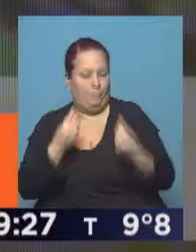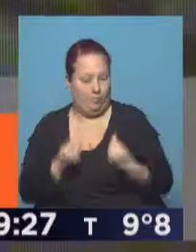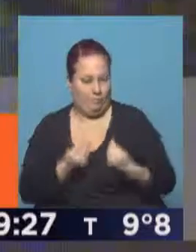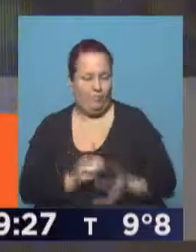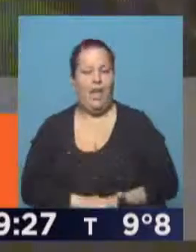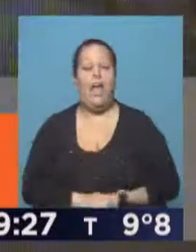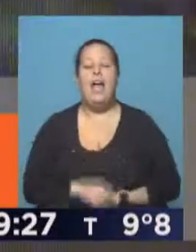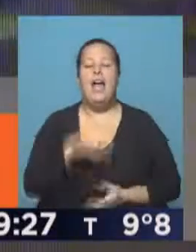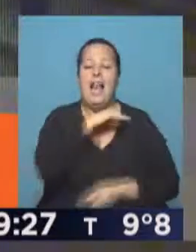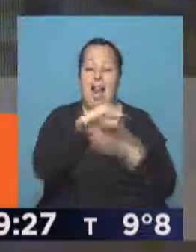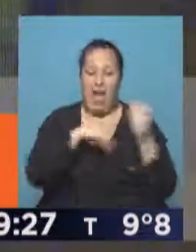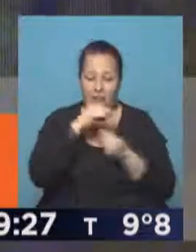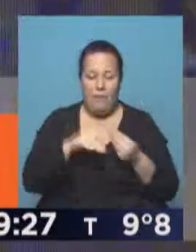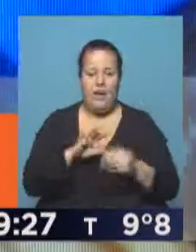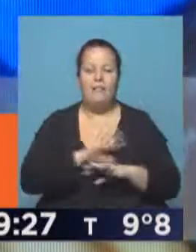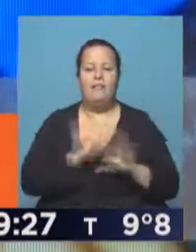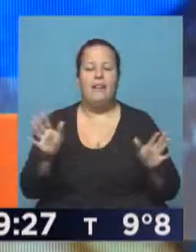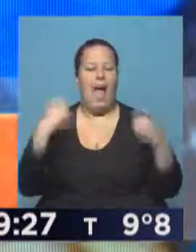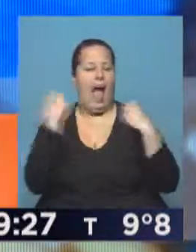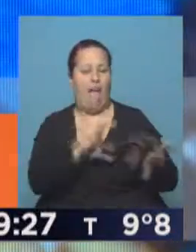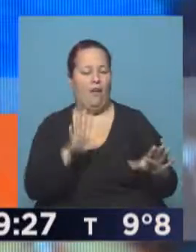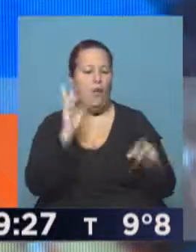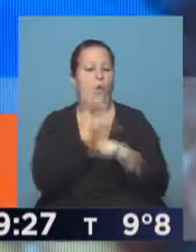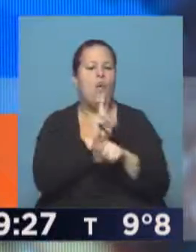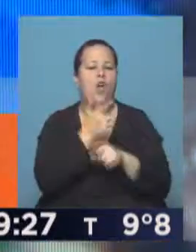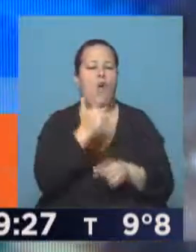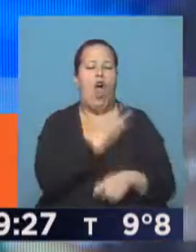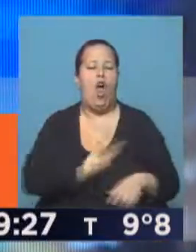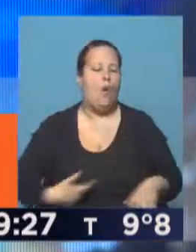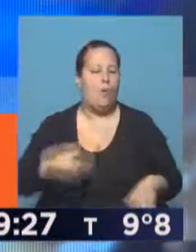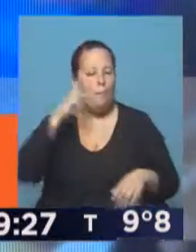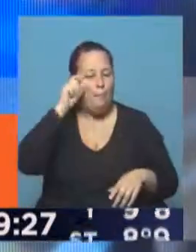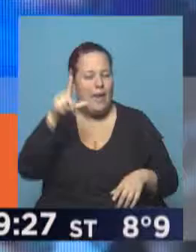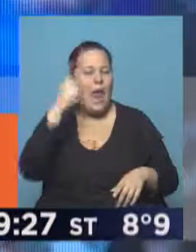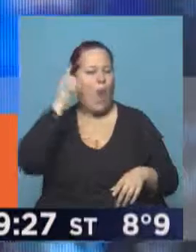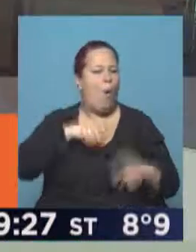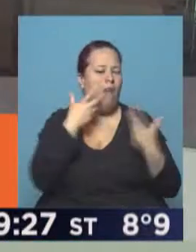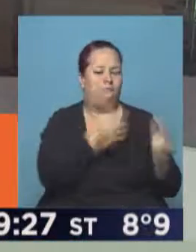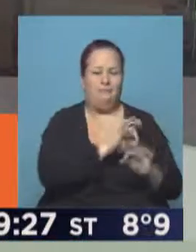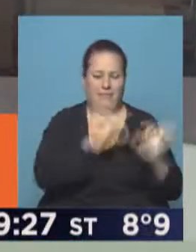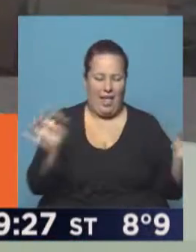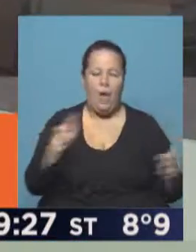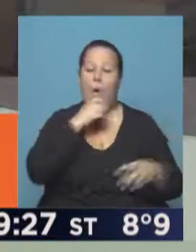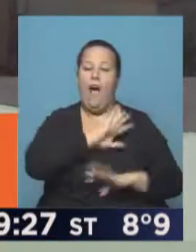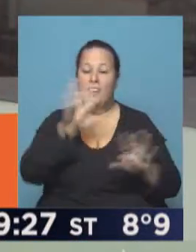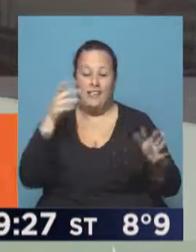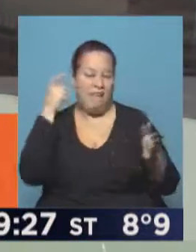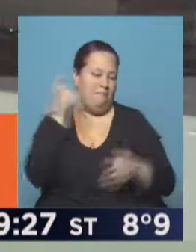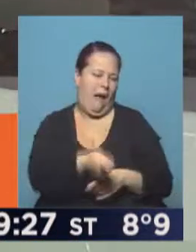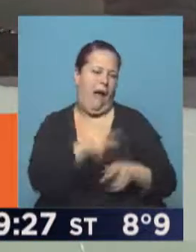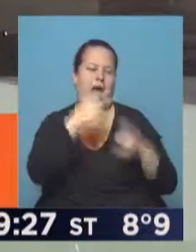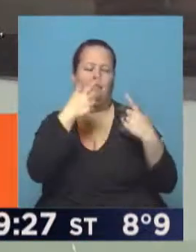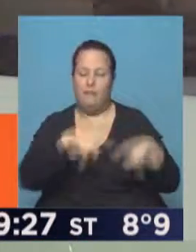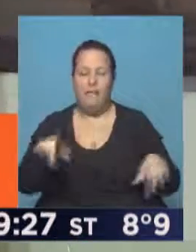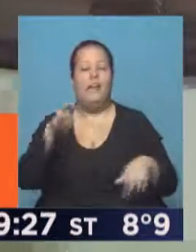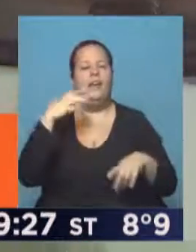Que el familiar está absolutamente abandonado por el sistema penal y judicial. Es decir, una vez que se comete un delito,